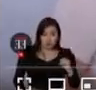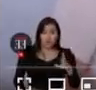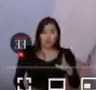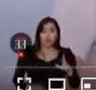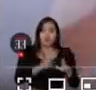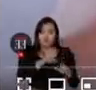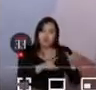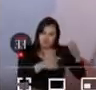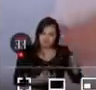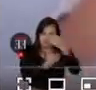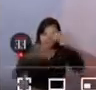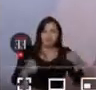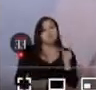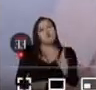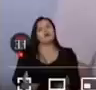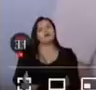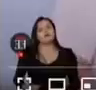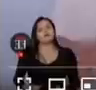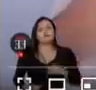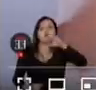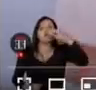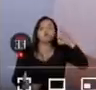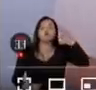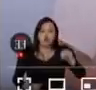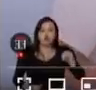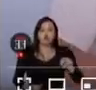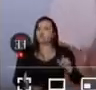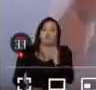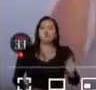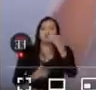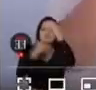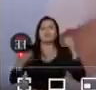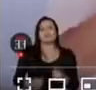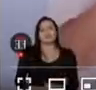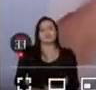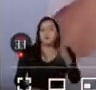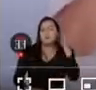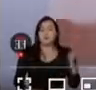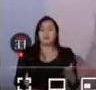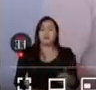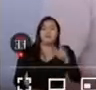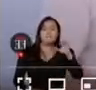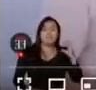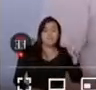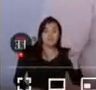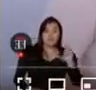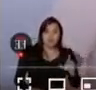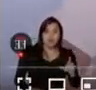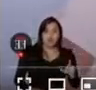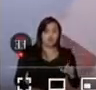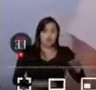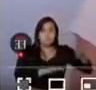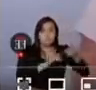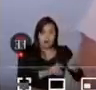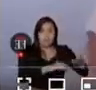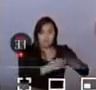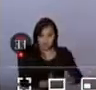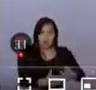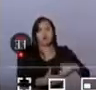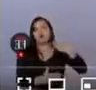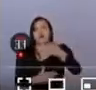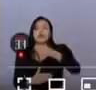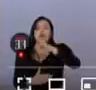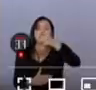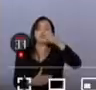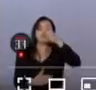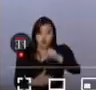era guerrillero dioniso no era guerrillero para los cinco meses que haberme matado a vitor me mataron a john por estar